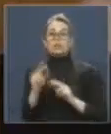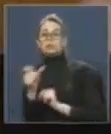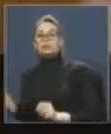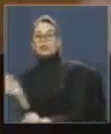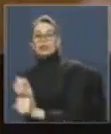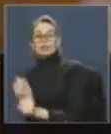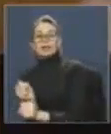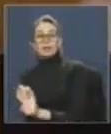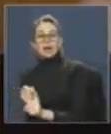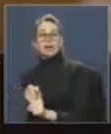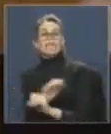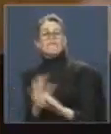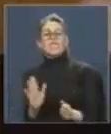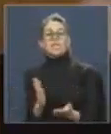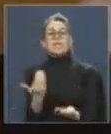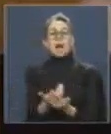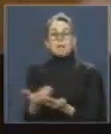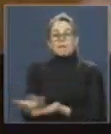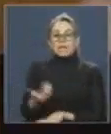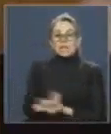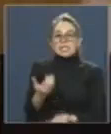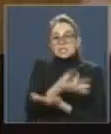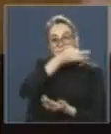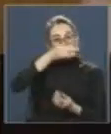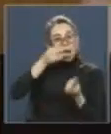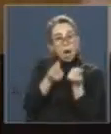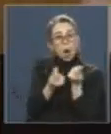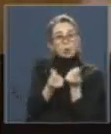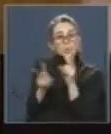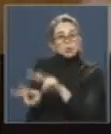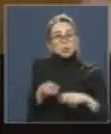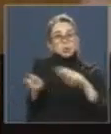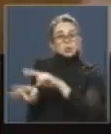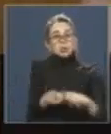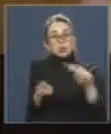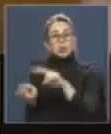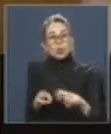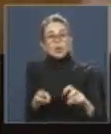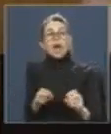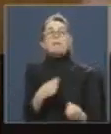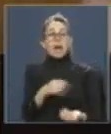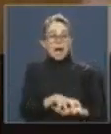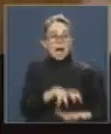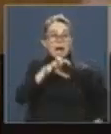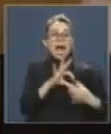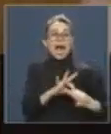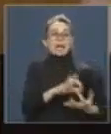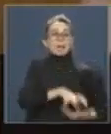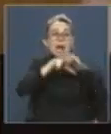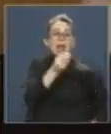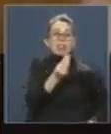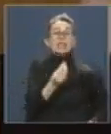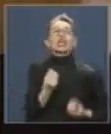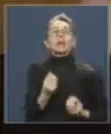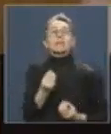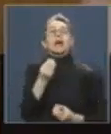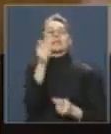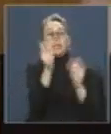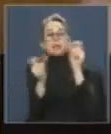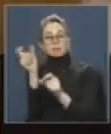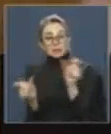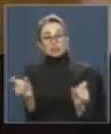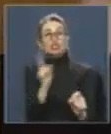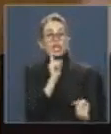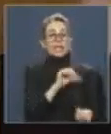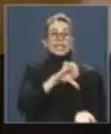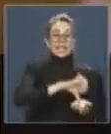afuera la especulación y la usura y eso está detrás de este tema ese es el fondo esta cuestión qué pasa con el capital productivo del trabajo y